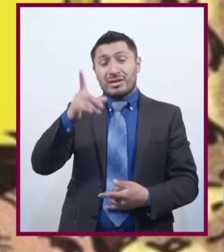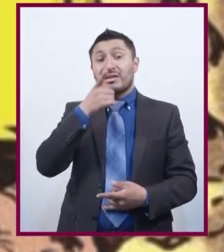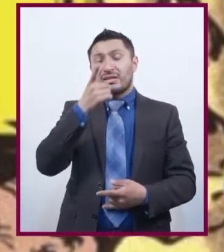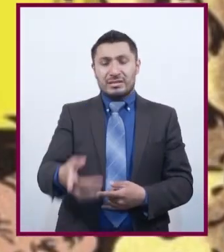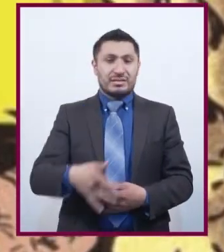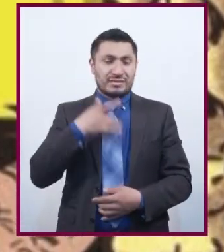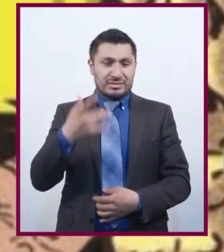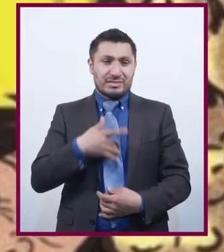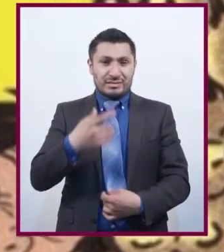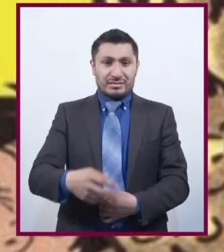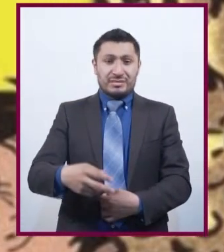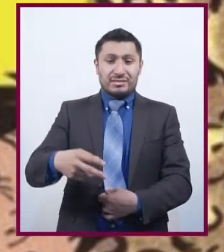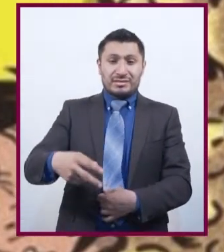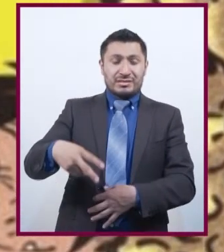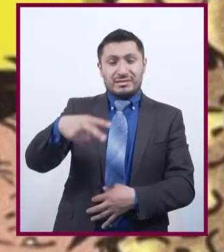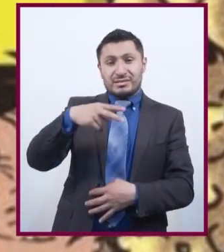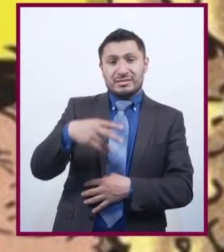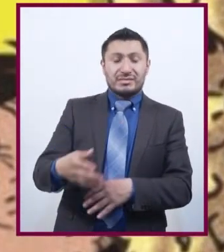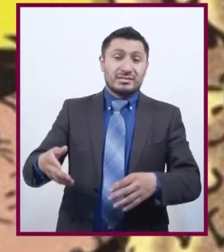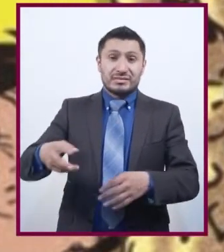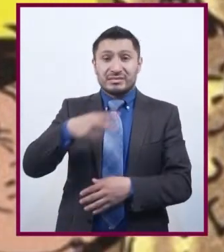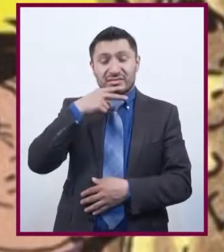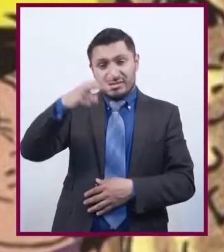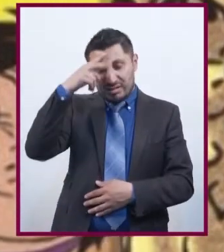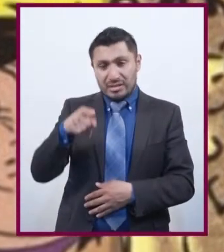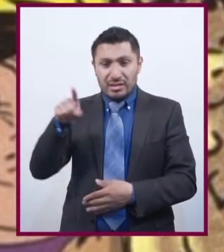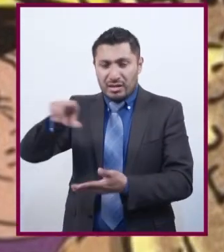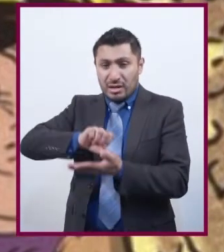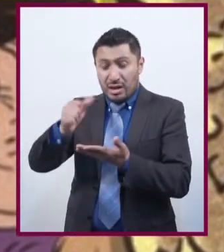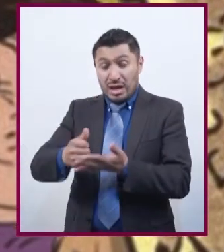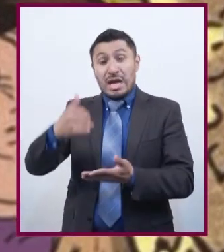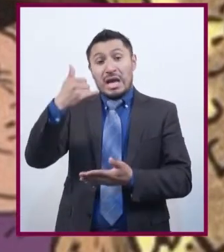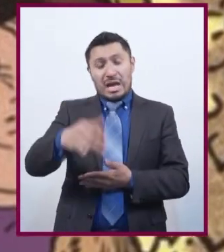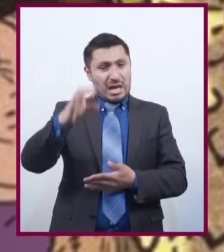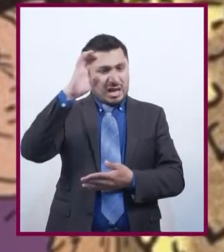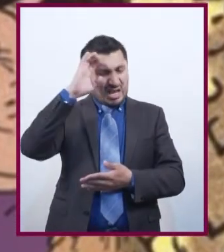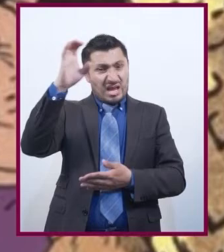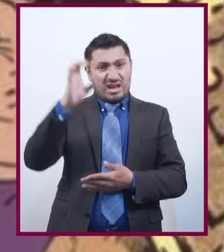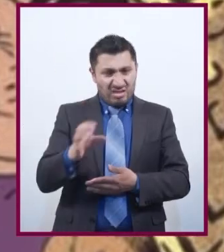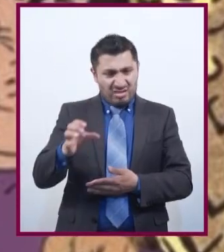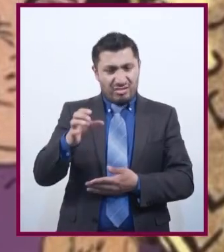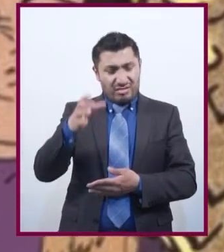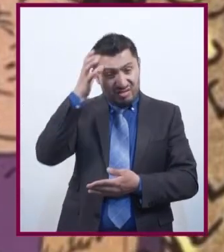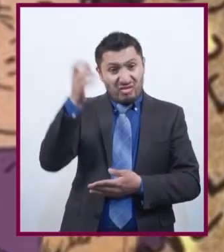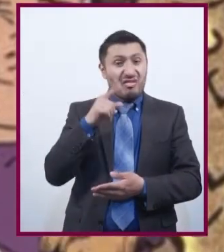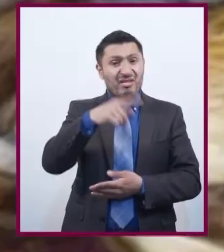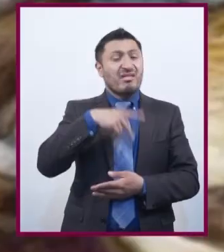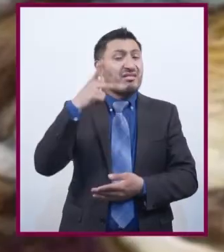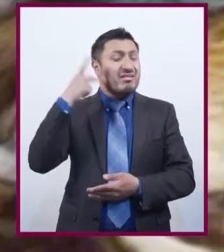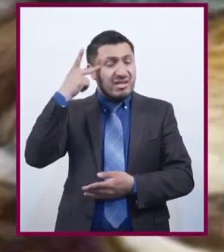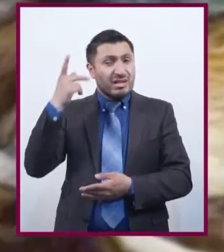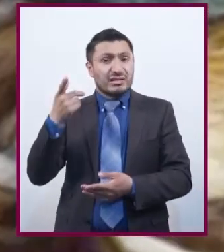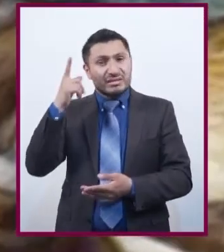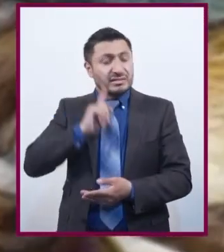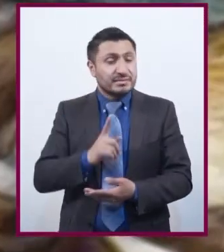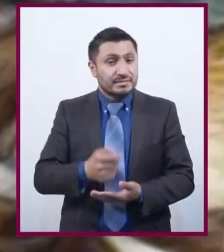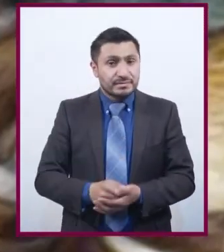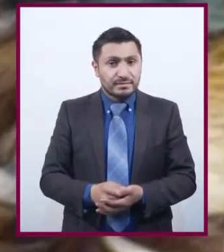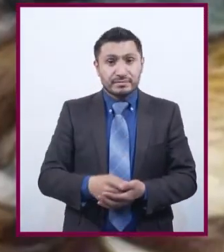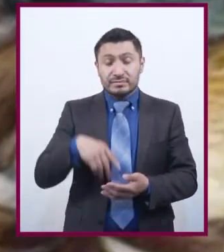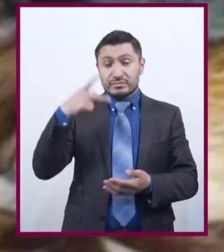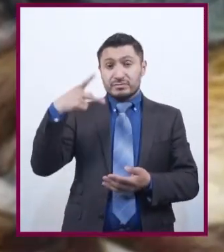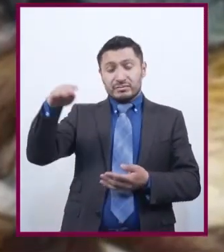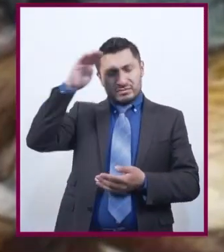Wild evidencia sentimientos ingenuos en la inocencia del enano y la crueldad a través de las reacciones de la